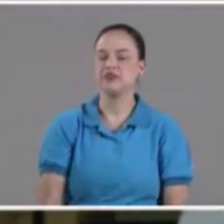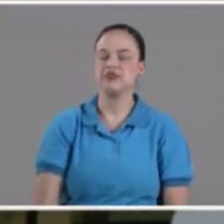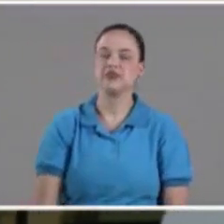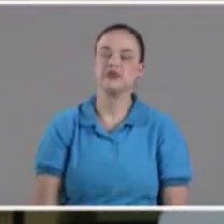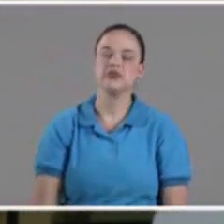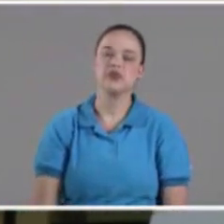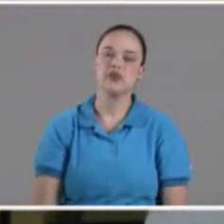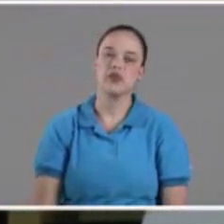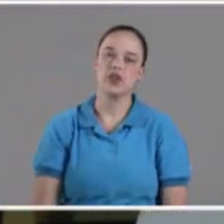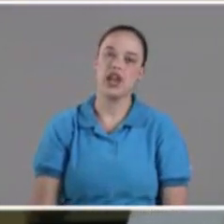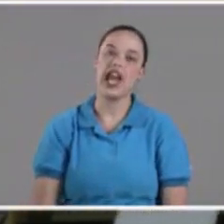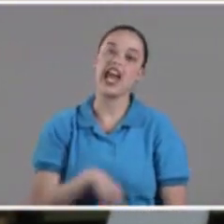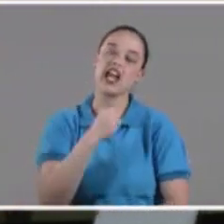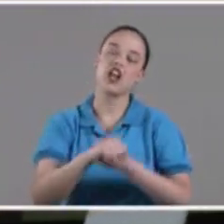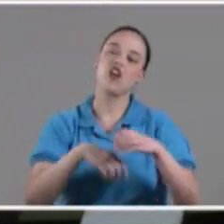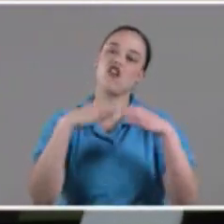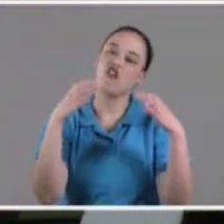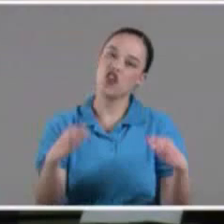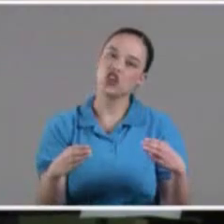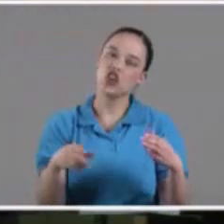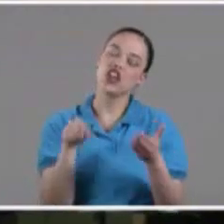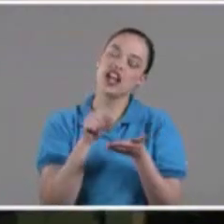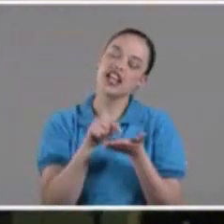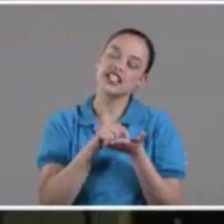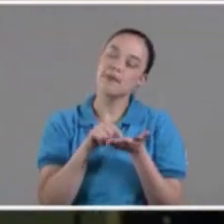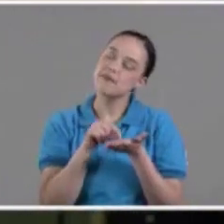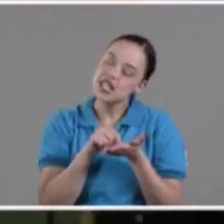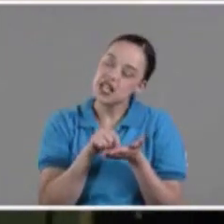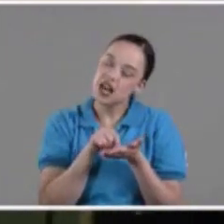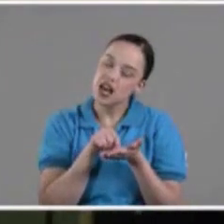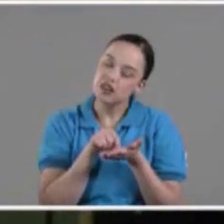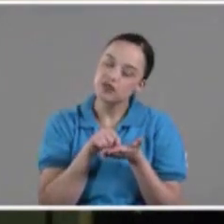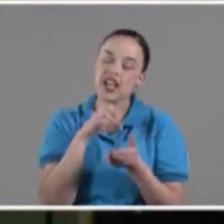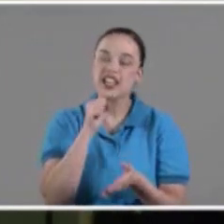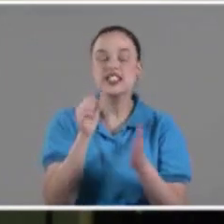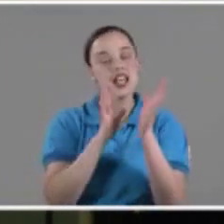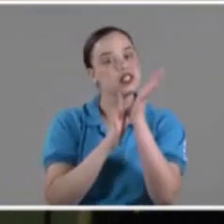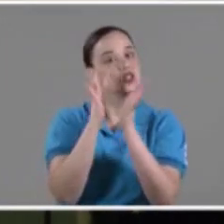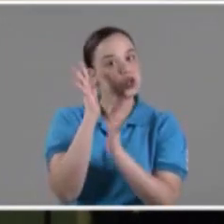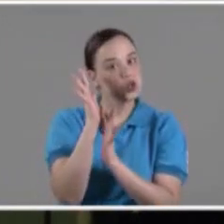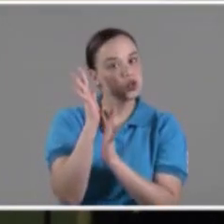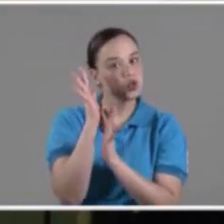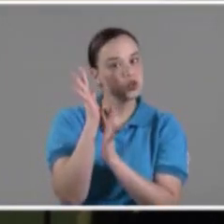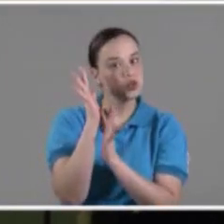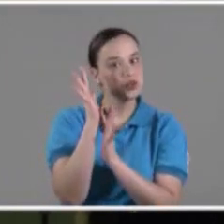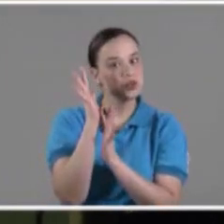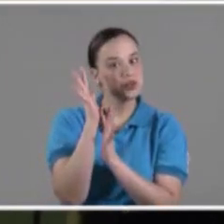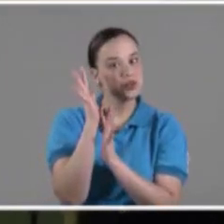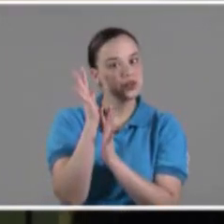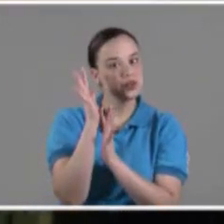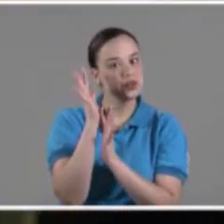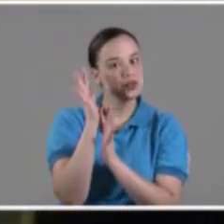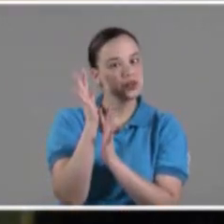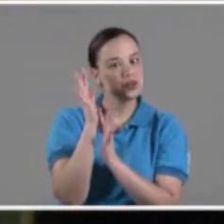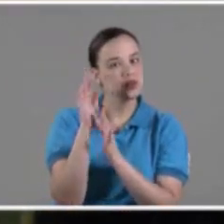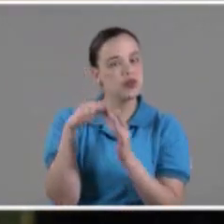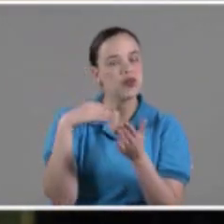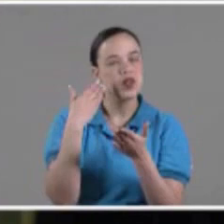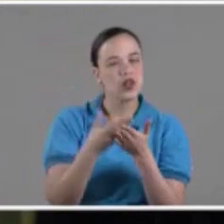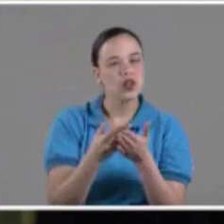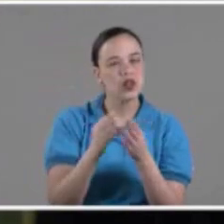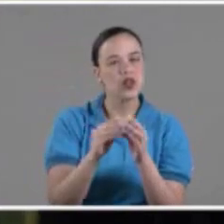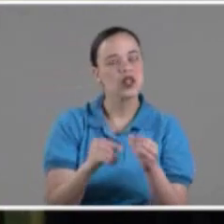ahora el el fruto de la semilla es Jesús cayó en